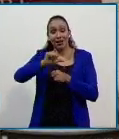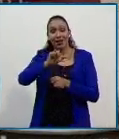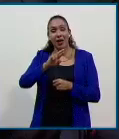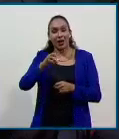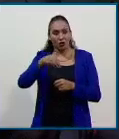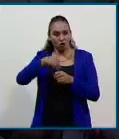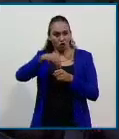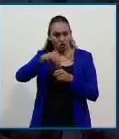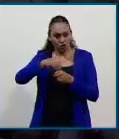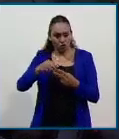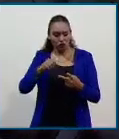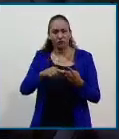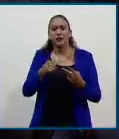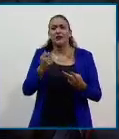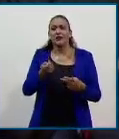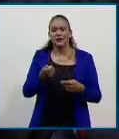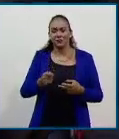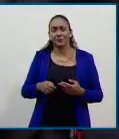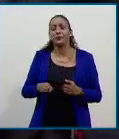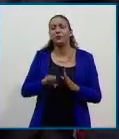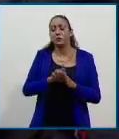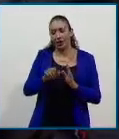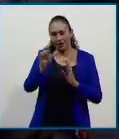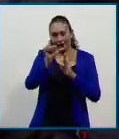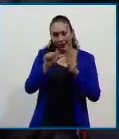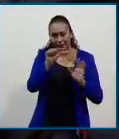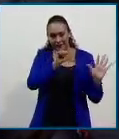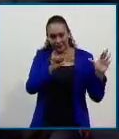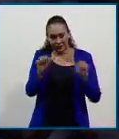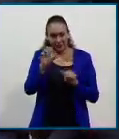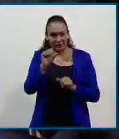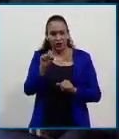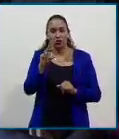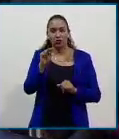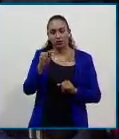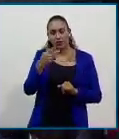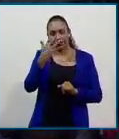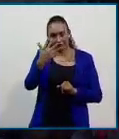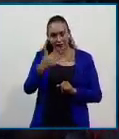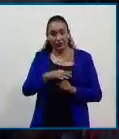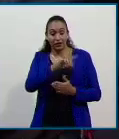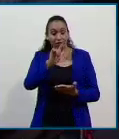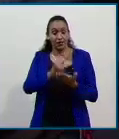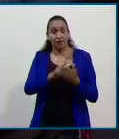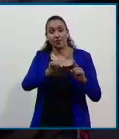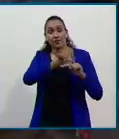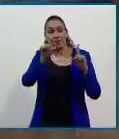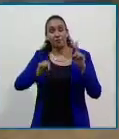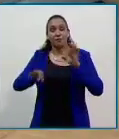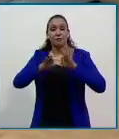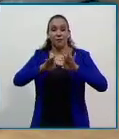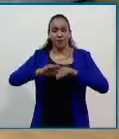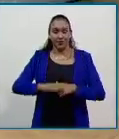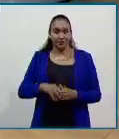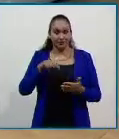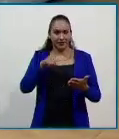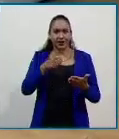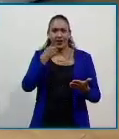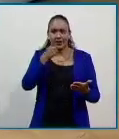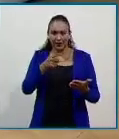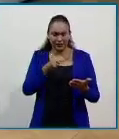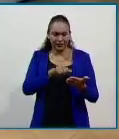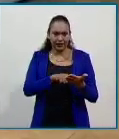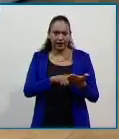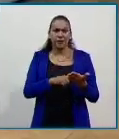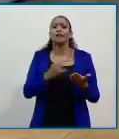retiro. Explicó que el artículo 685 ter, fracción segunda de la Ley Federal del Trabajo, que exceptúa de agotar